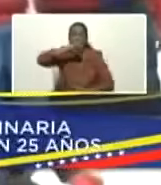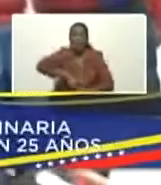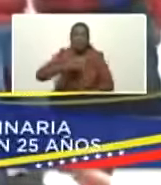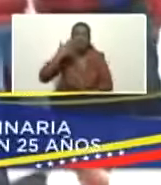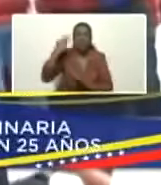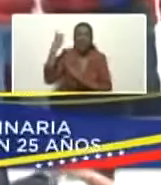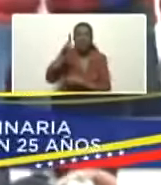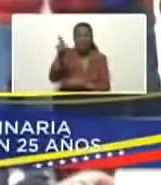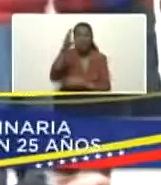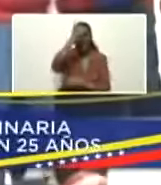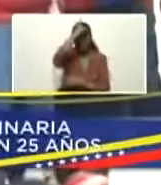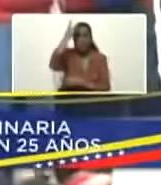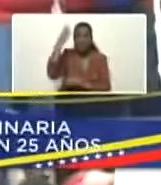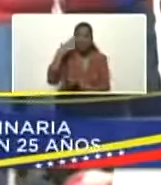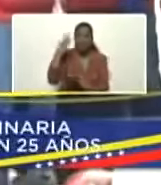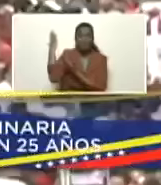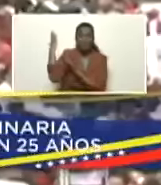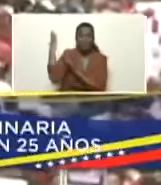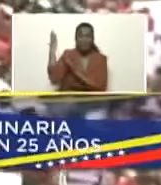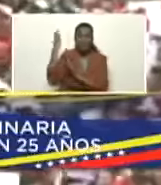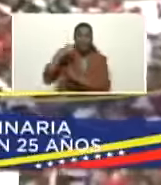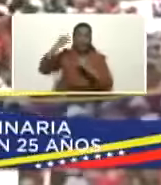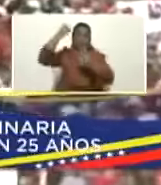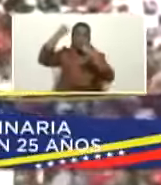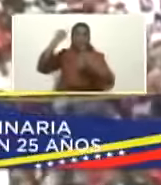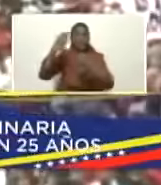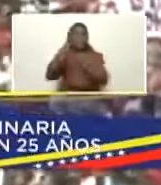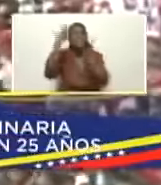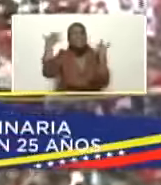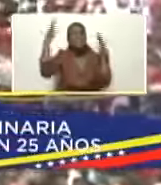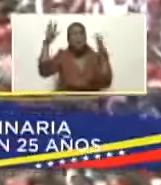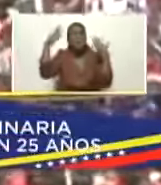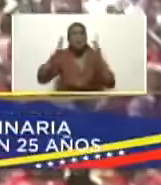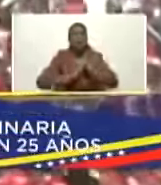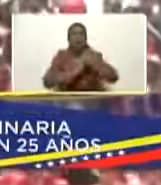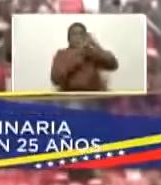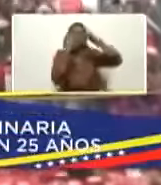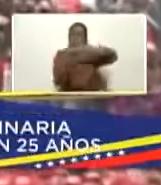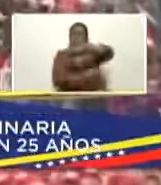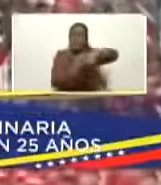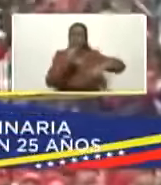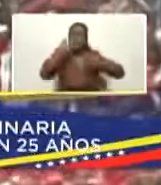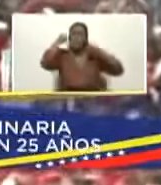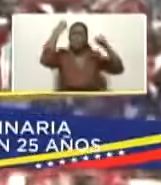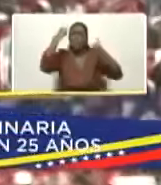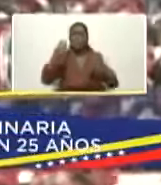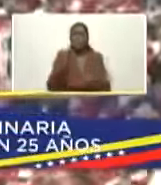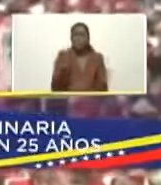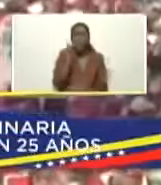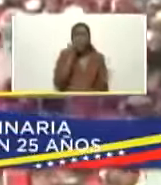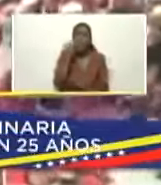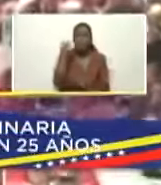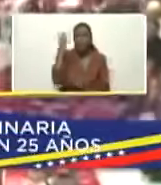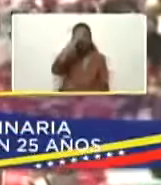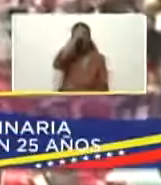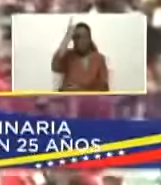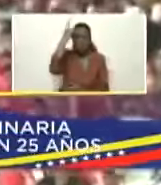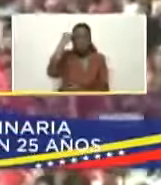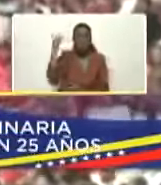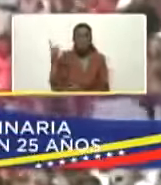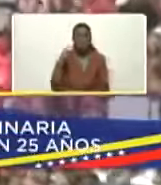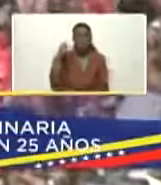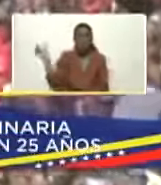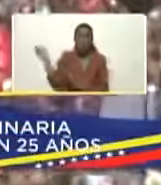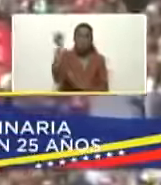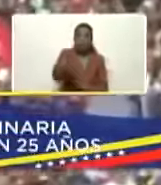Diosdado, vale. Diosdado es un campeón. Vamos a dar un aplauso al capitán revolucionario, Diosdado Cabello Rondón. Se los voy a